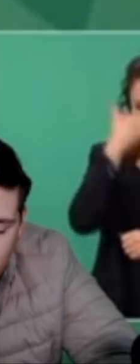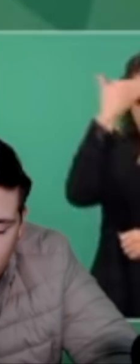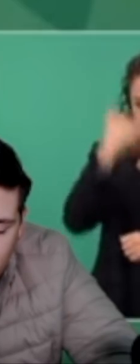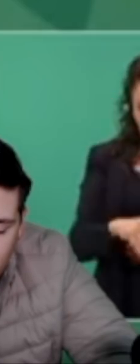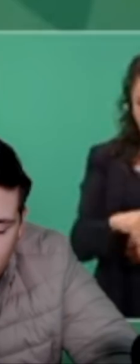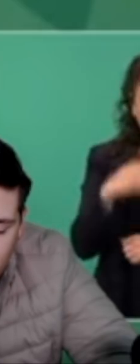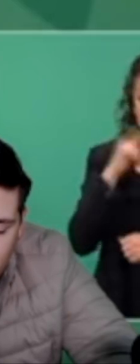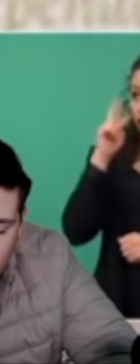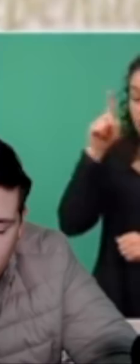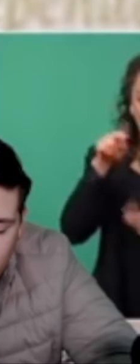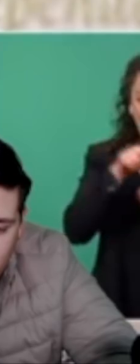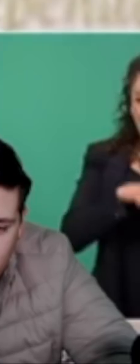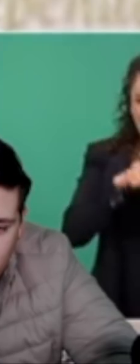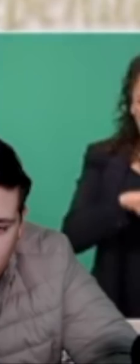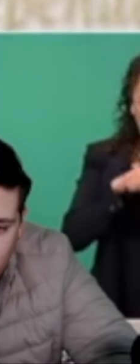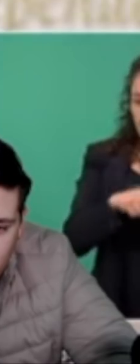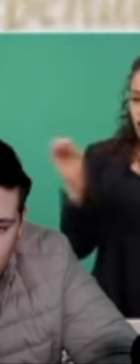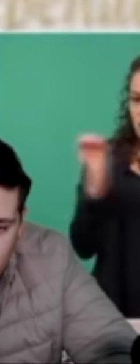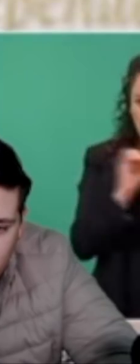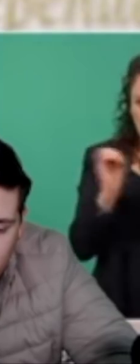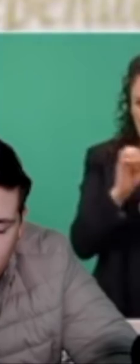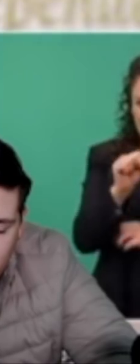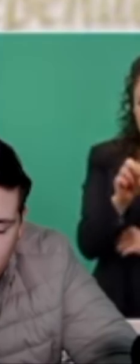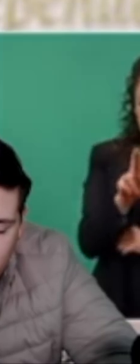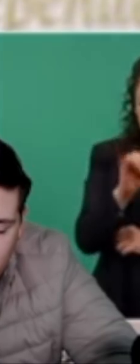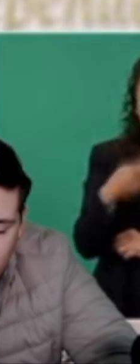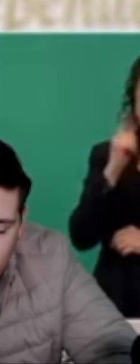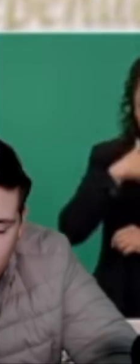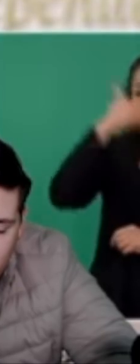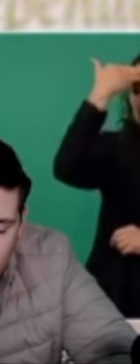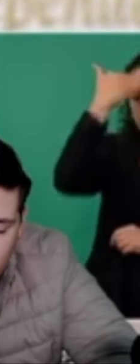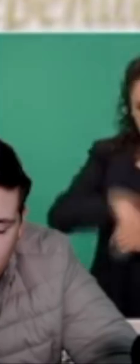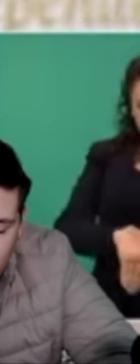la serie, pero sí estoy enterado porque